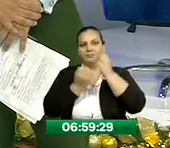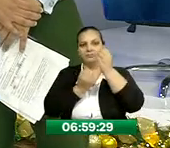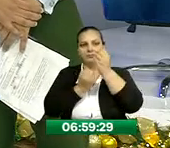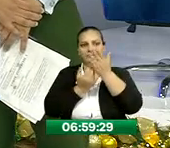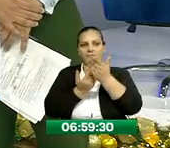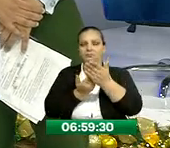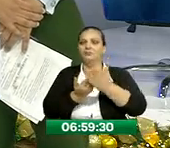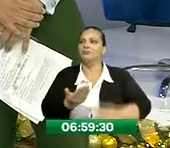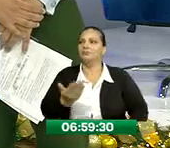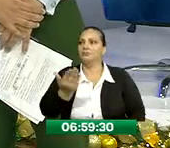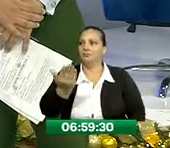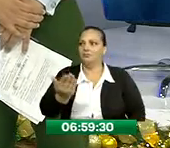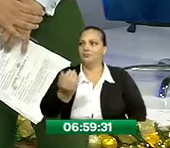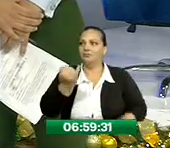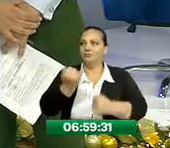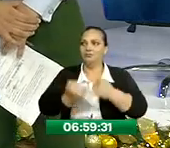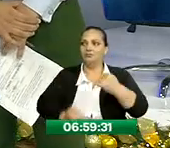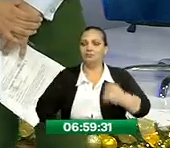¡Licenciado!